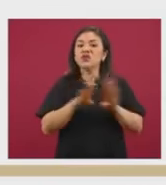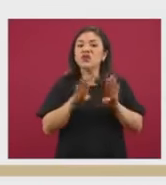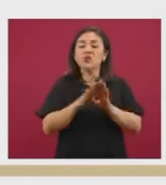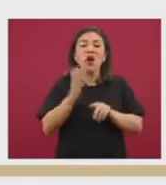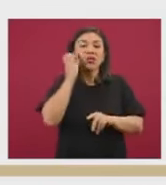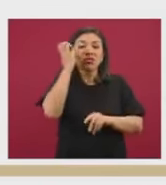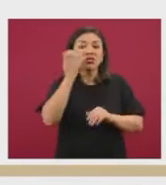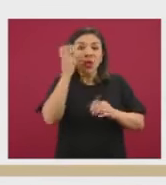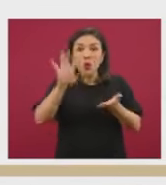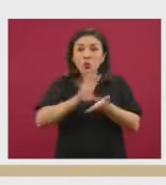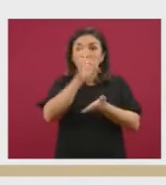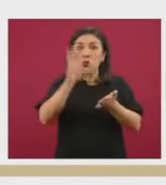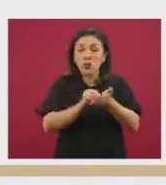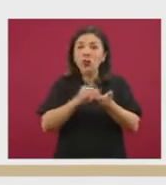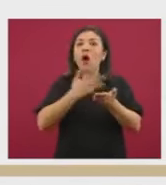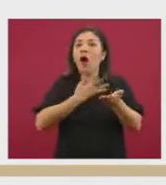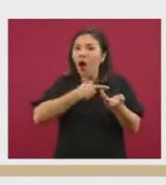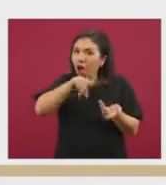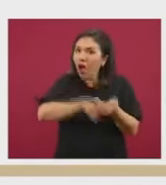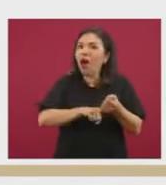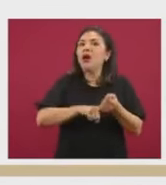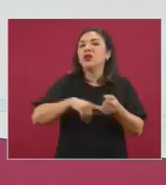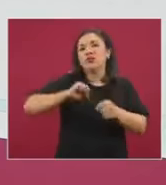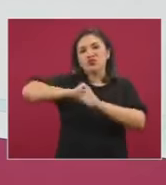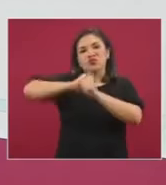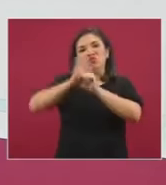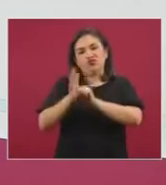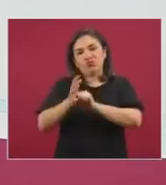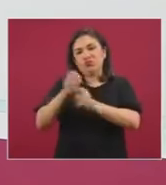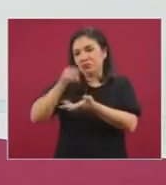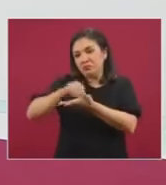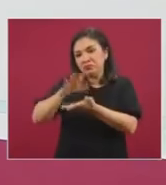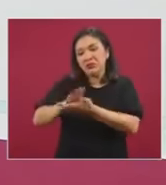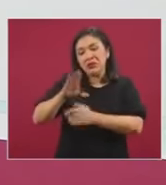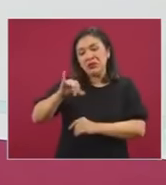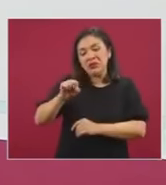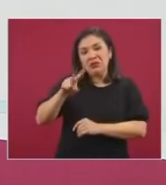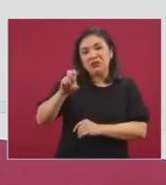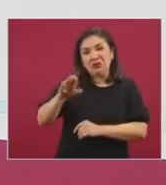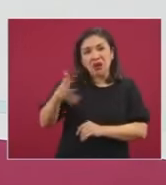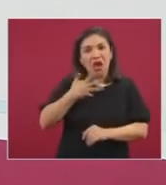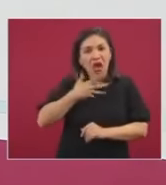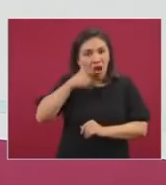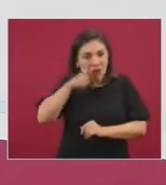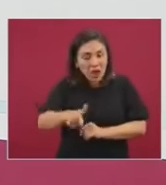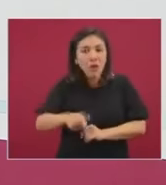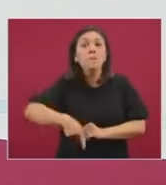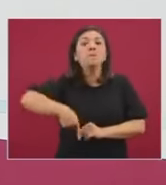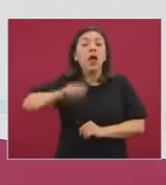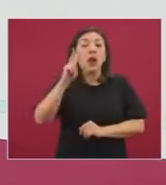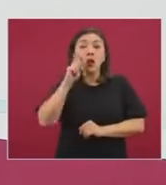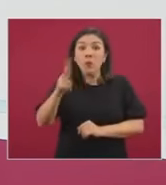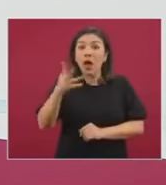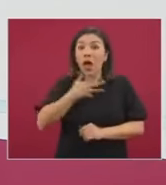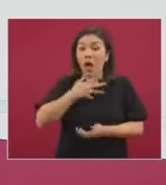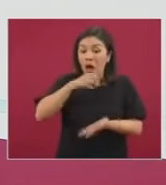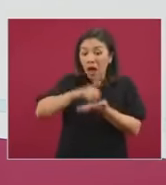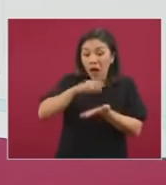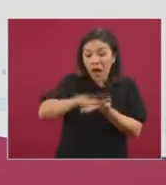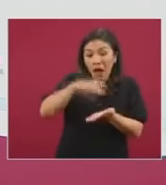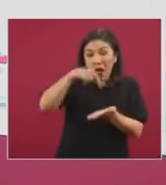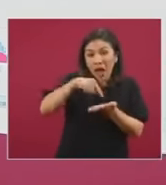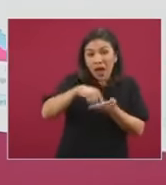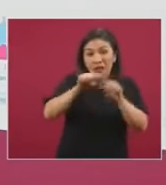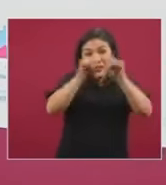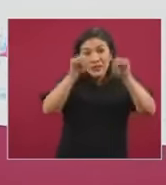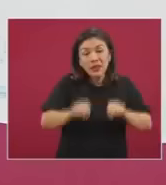exceso, es una proporción que tenemos registrada como confirmados en el CISBER, aunque esto cada vez lo que tenemos en el CISBER refleja